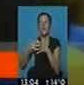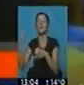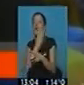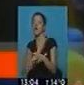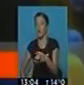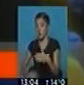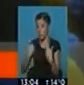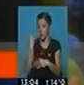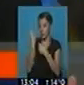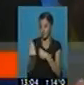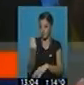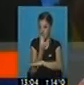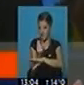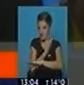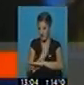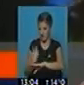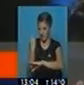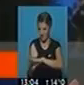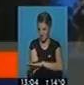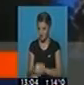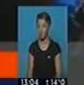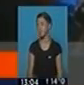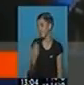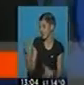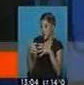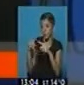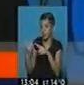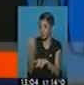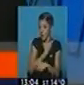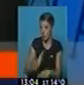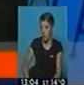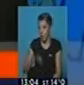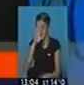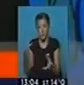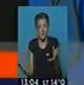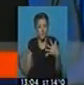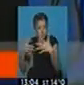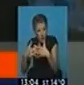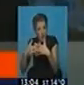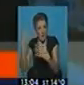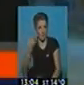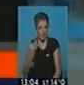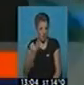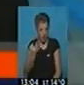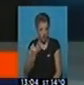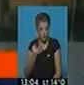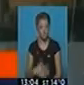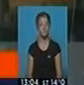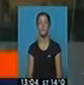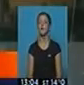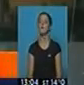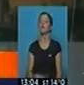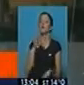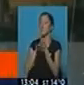oposición, dentro de la oposición, que nunca se ha unificado. Esta es la realidad, más allá de que hoy tengan un sello en común. Pero con respecto a lo que preguntaba Natalia,